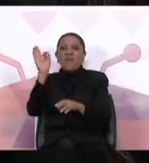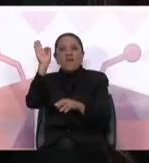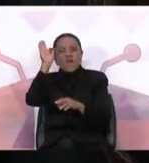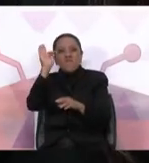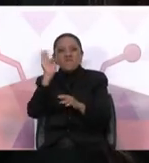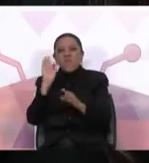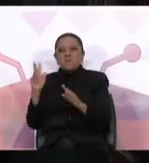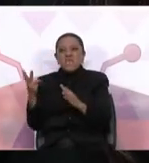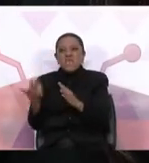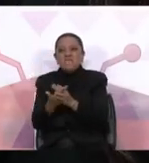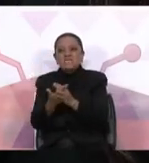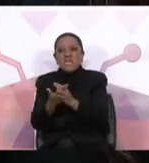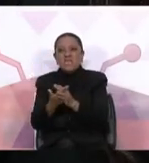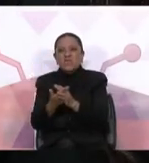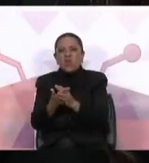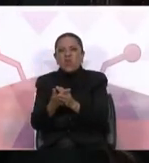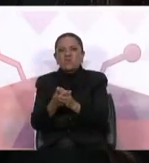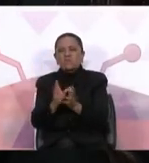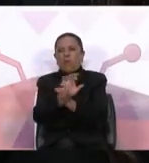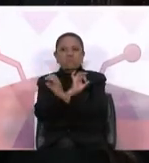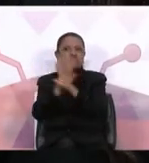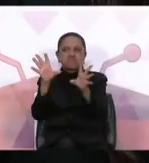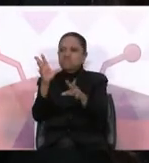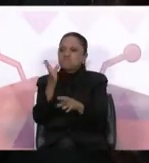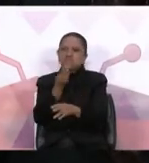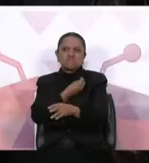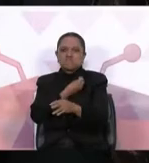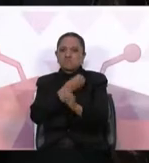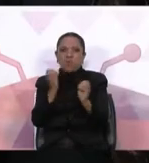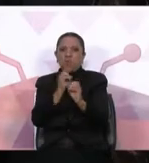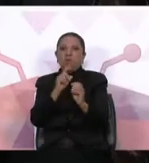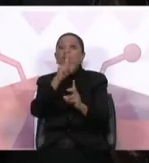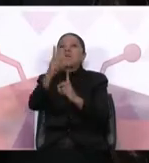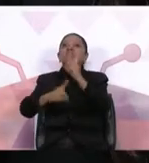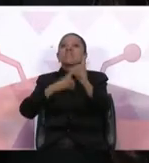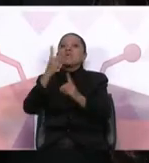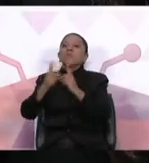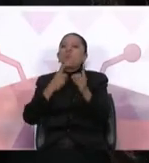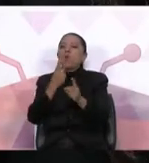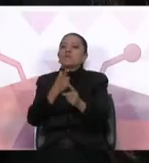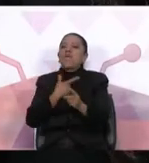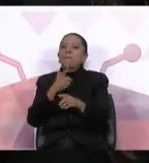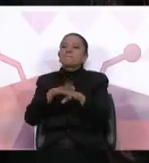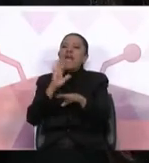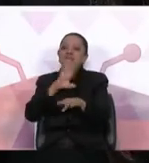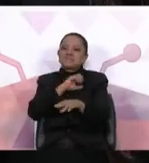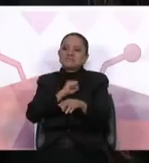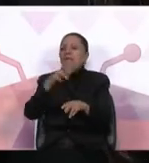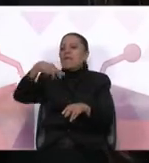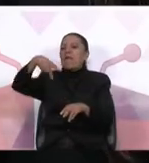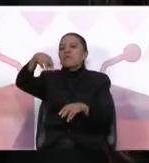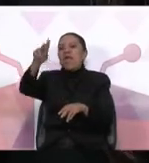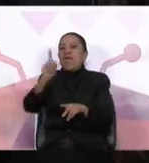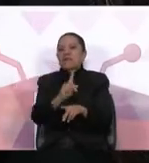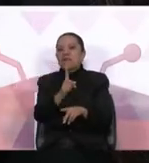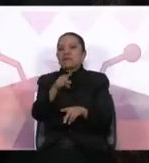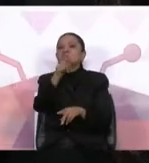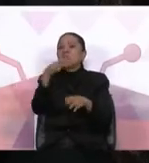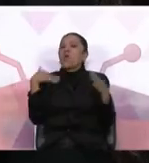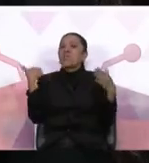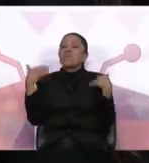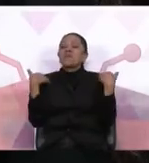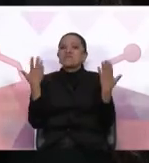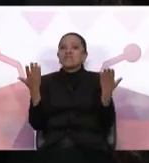intolerable ya su deporte favorito caminar como se divierte con la